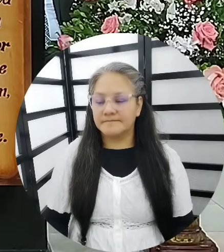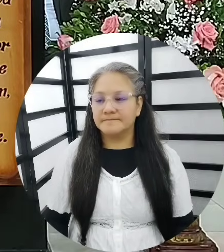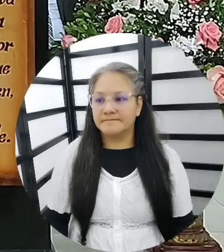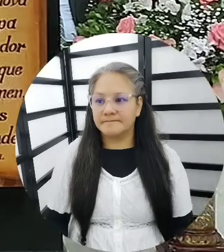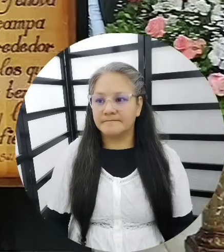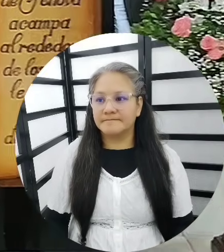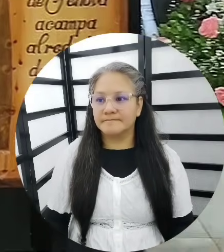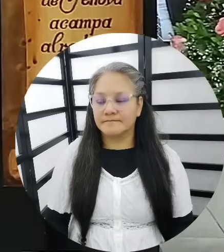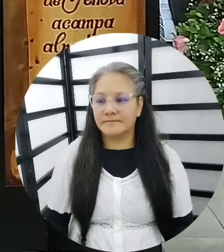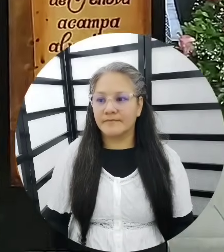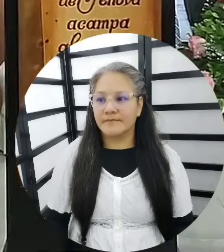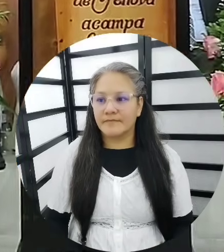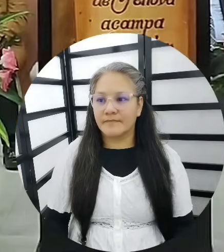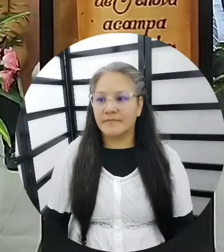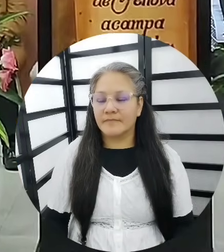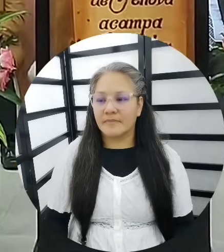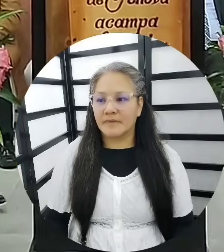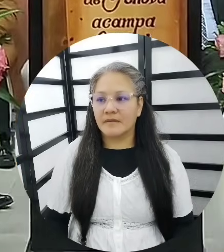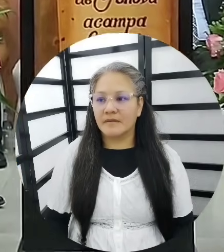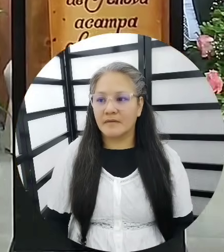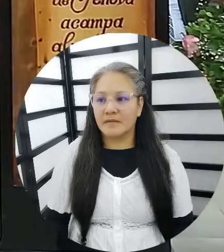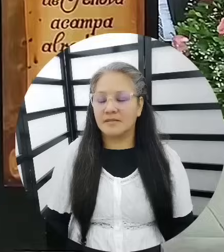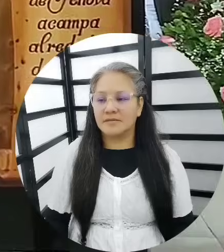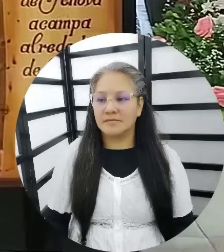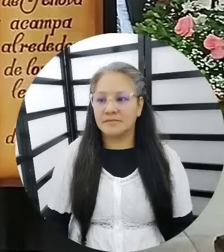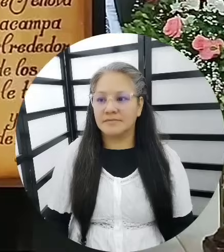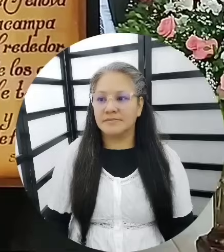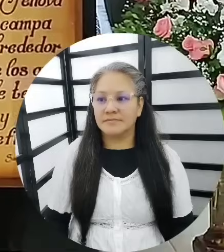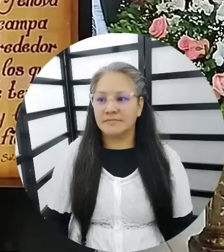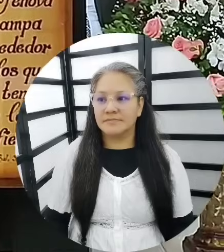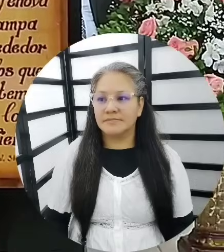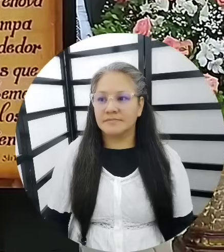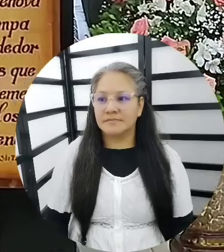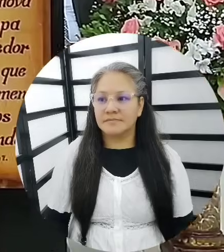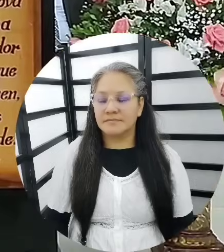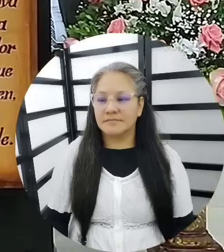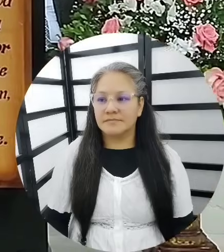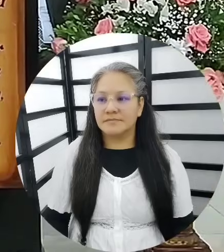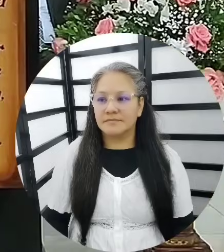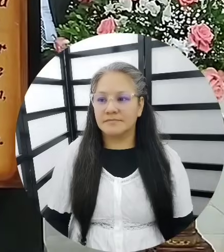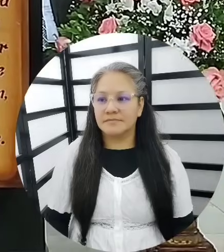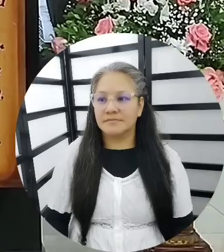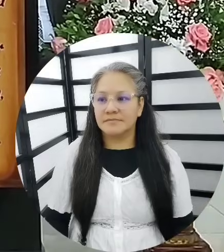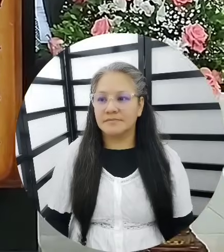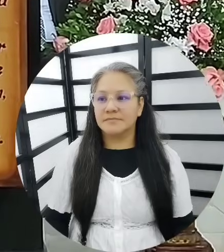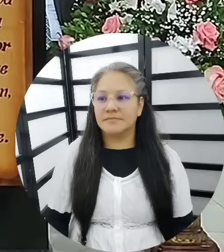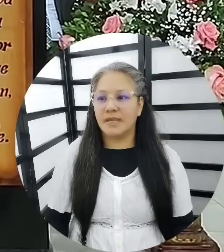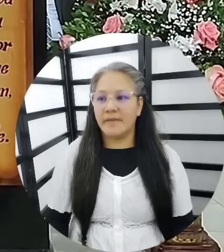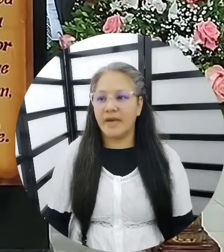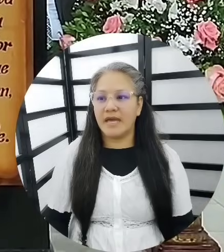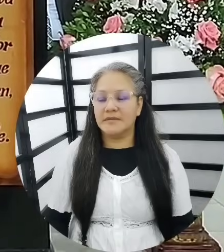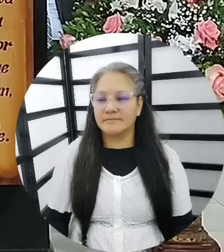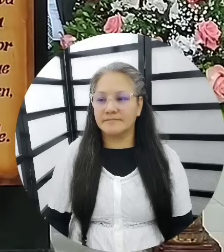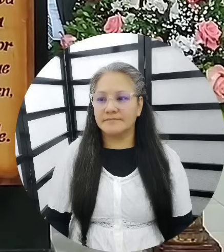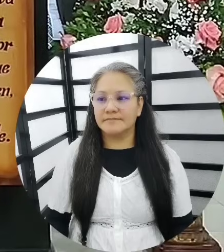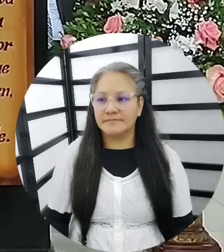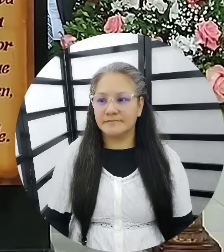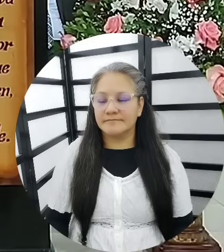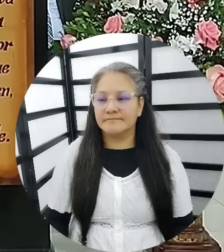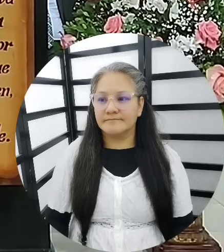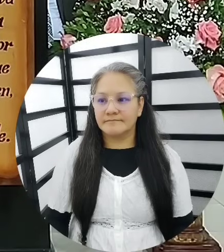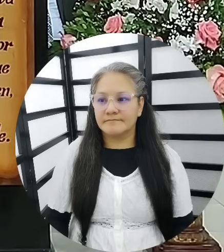Gloria a Cristo. Es muy importante que haya una comunión muy cercana, muy